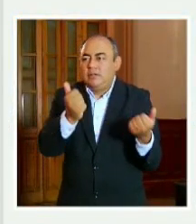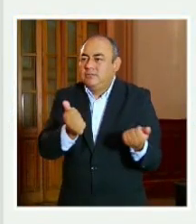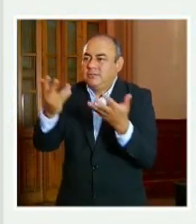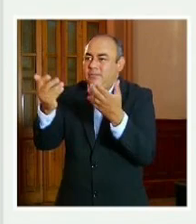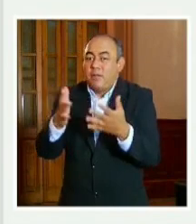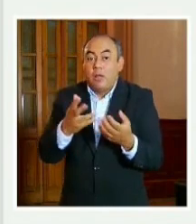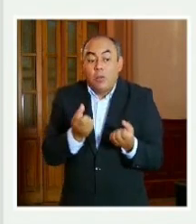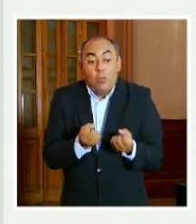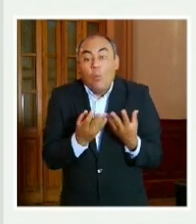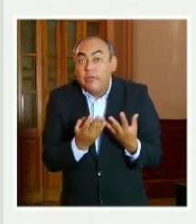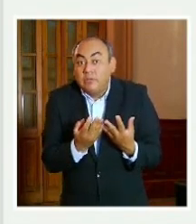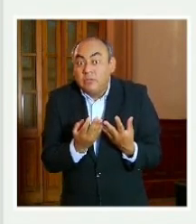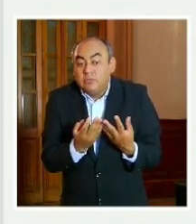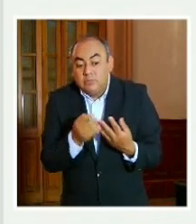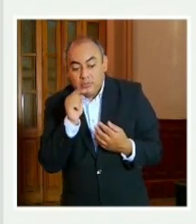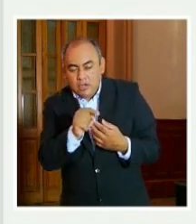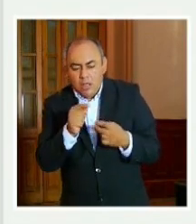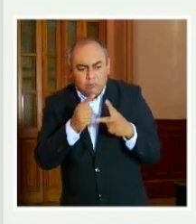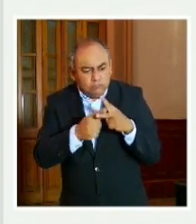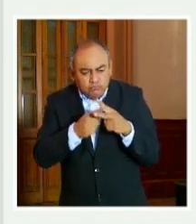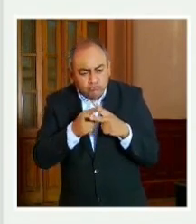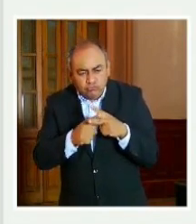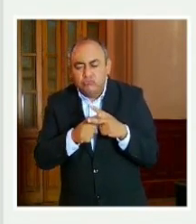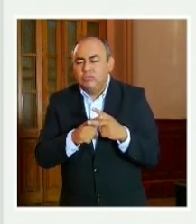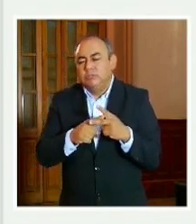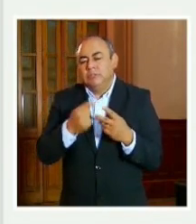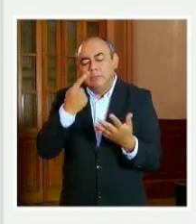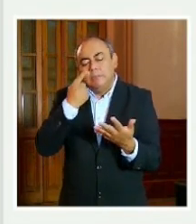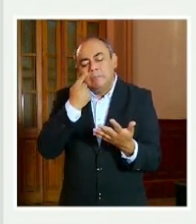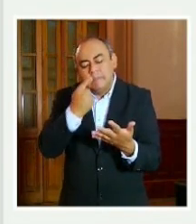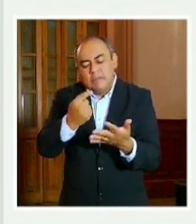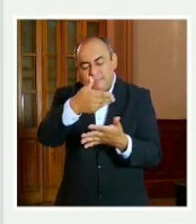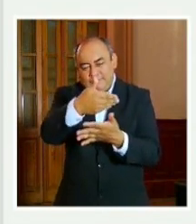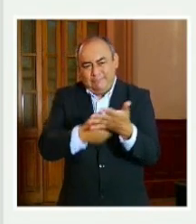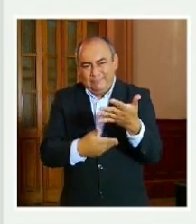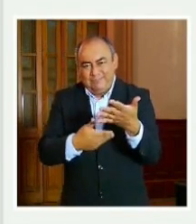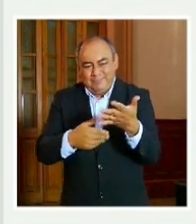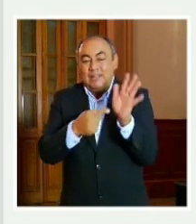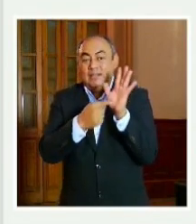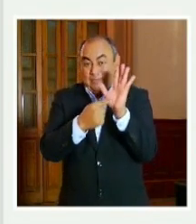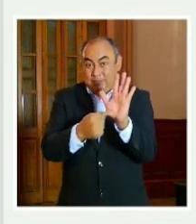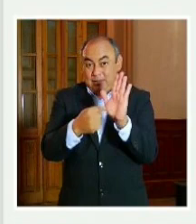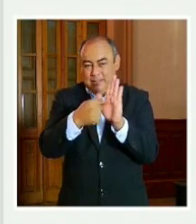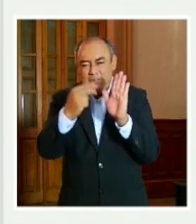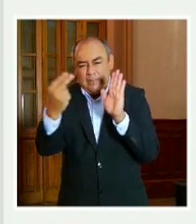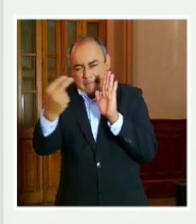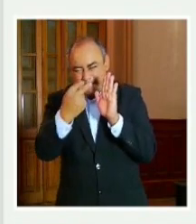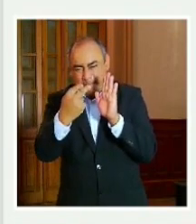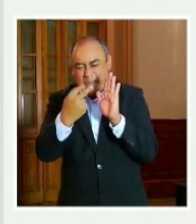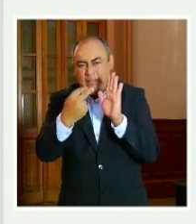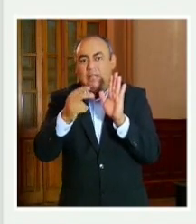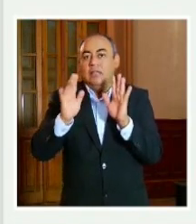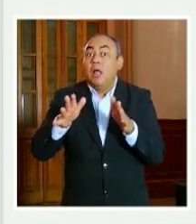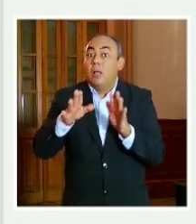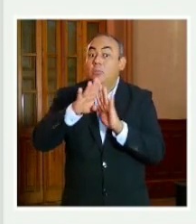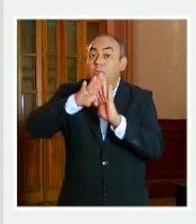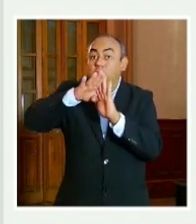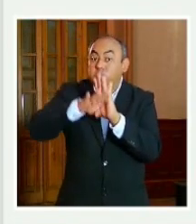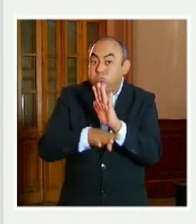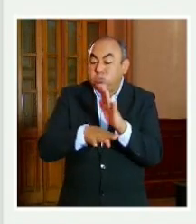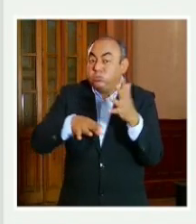en pacientes hospitalizados por COVID, el cual, como ustedes observan, ha tenido una